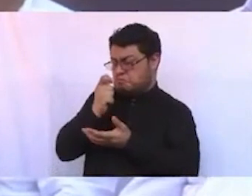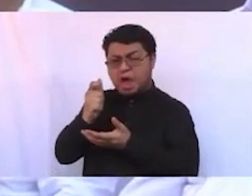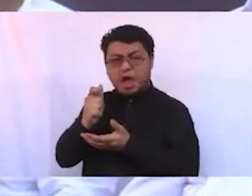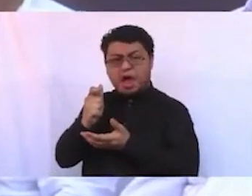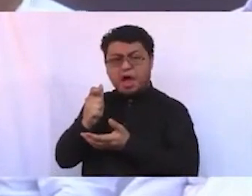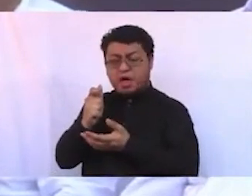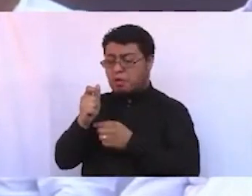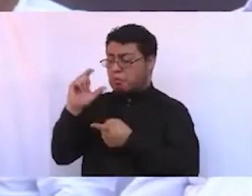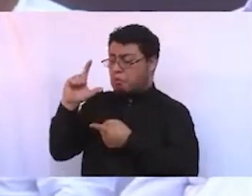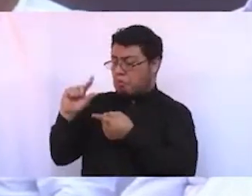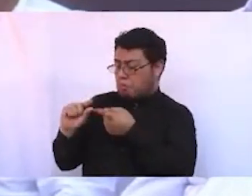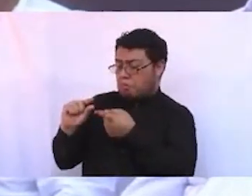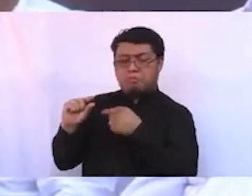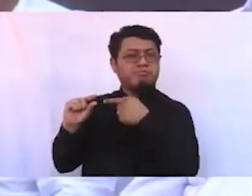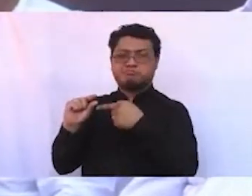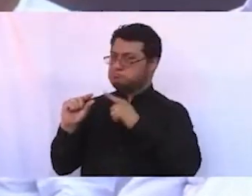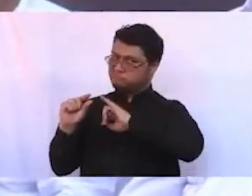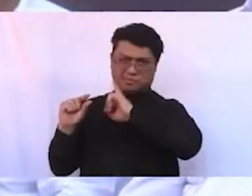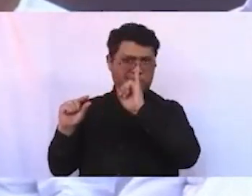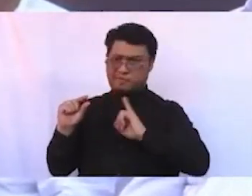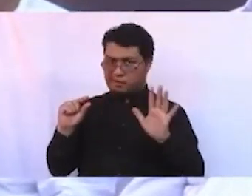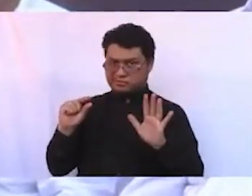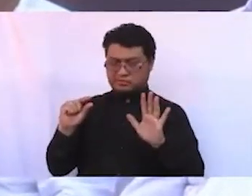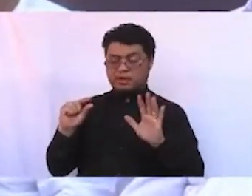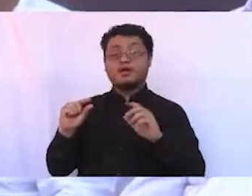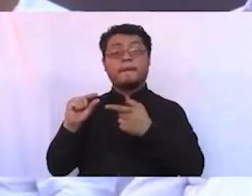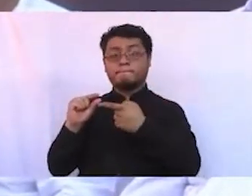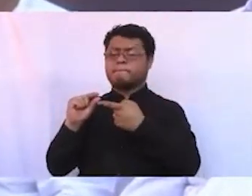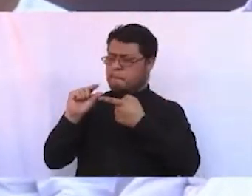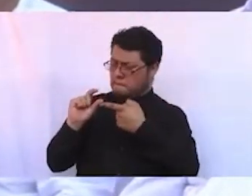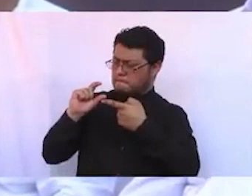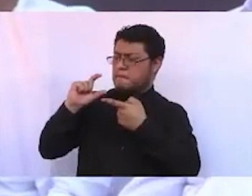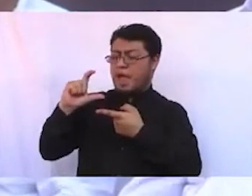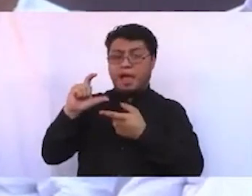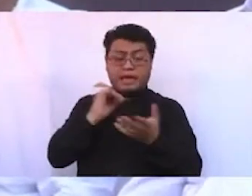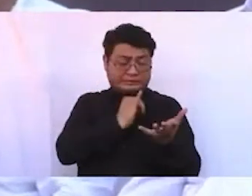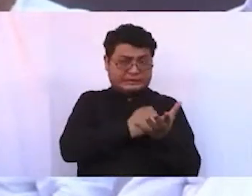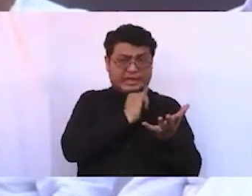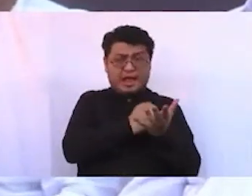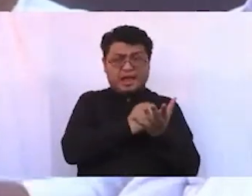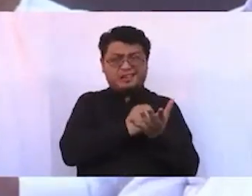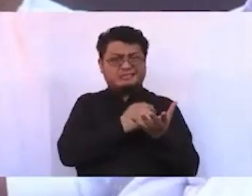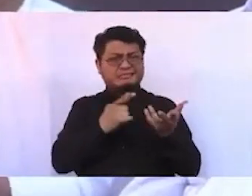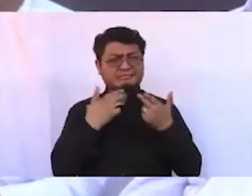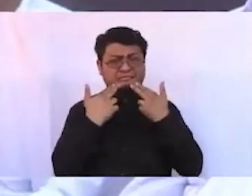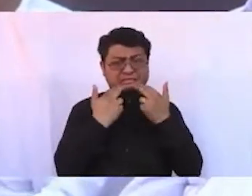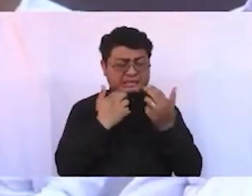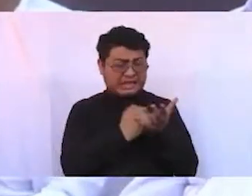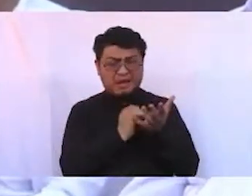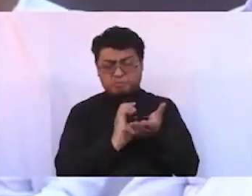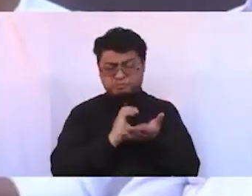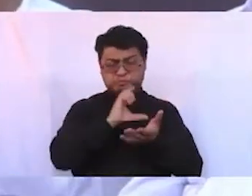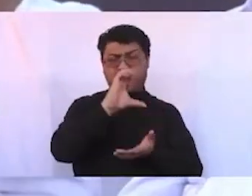que el aumento al salario mínimo siempre va a estar por encima de la inflación para seguir recuperando